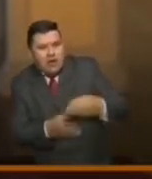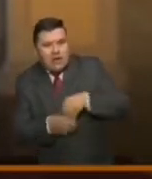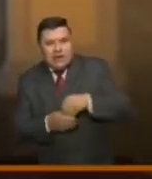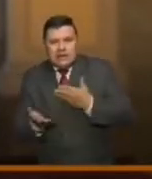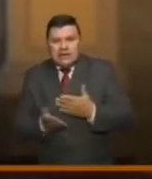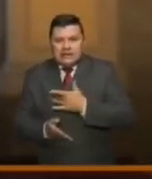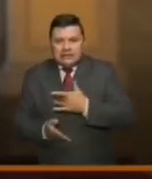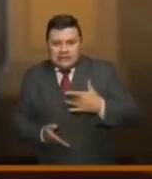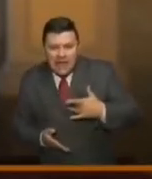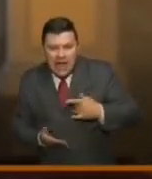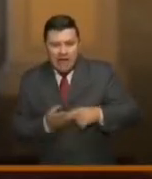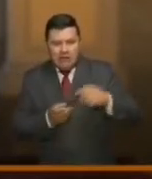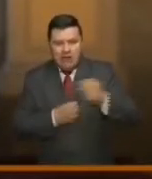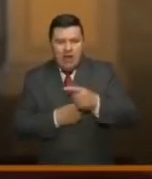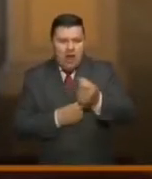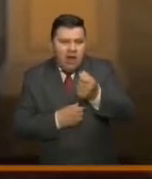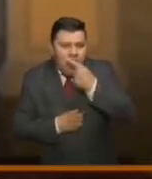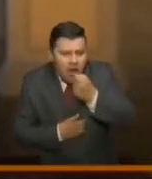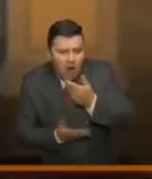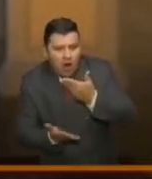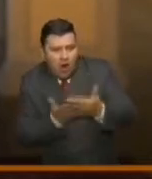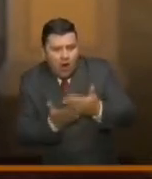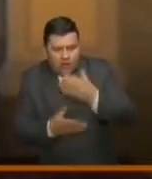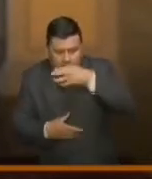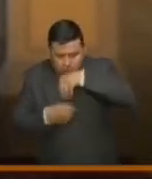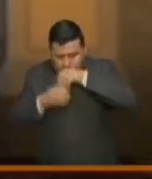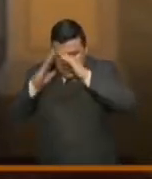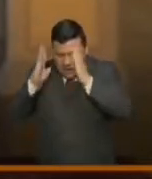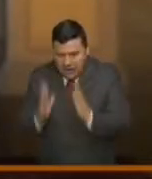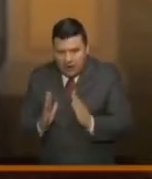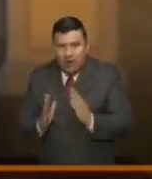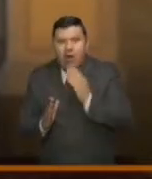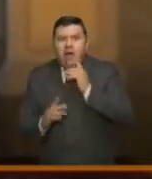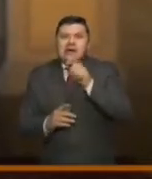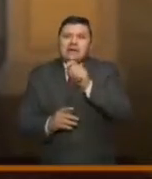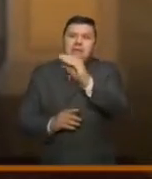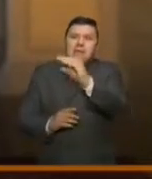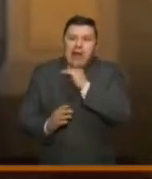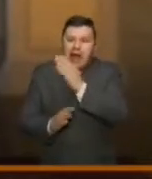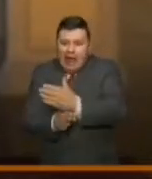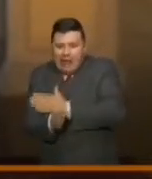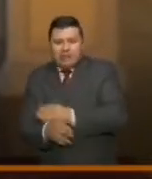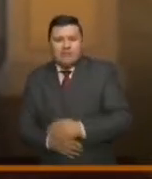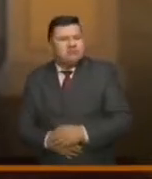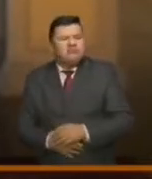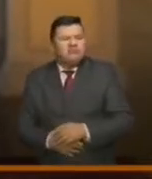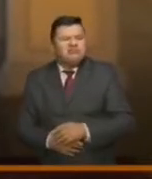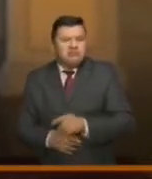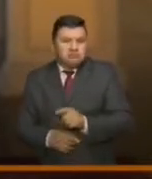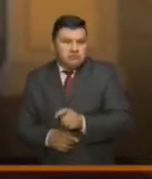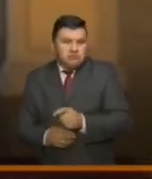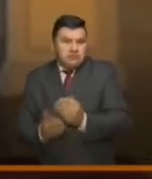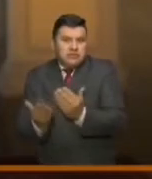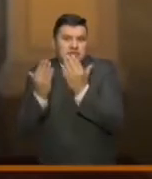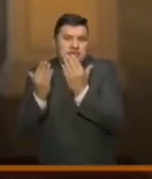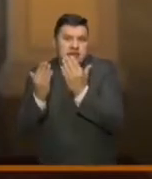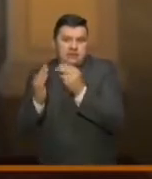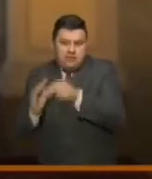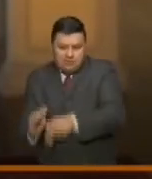servicios de salud adquirir medicamentos y acceder a servicios financieros con el fin de garantizar su bienestar